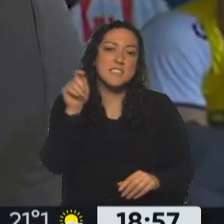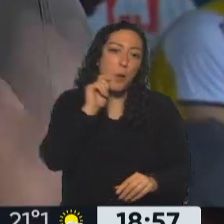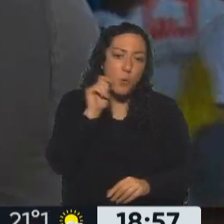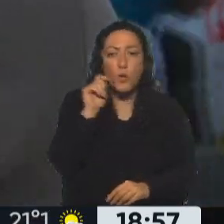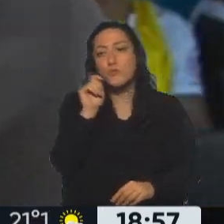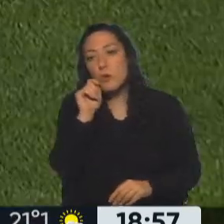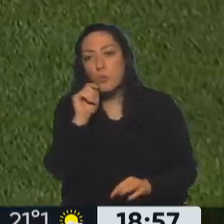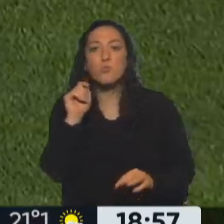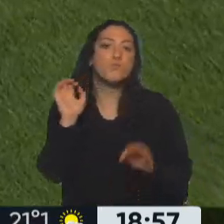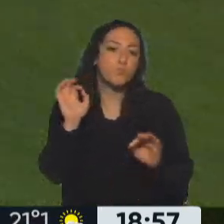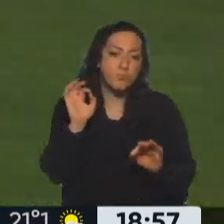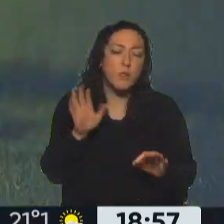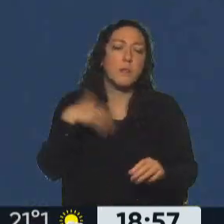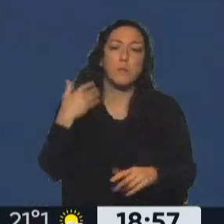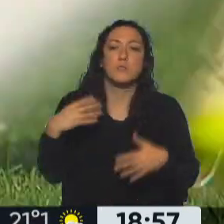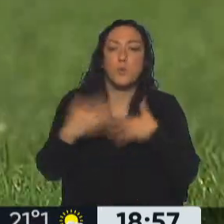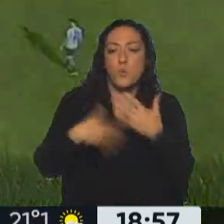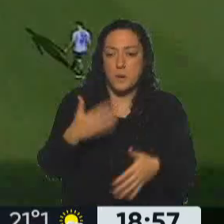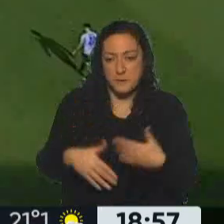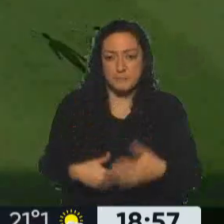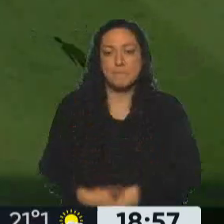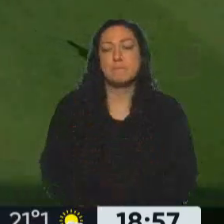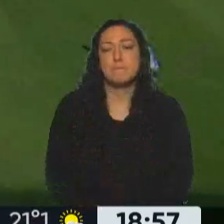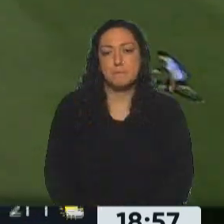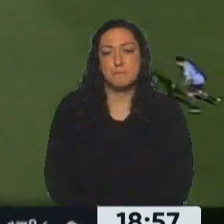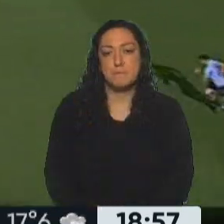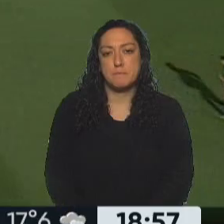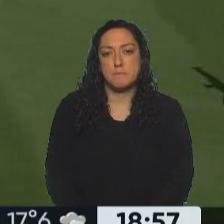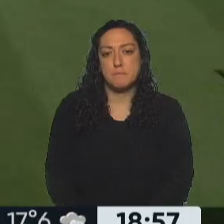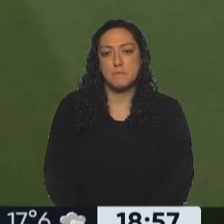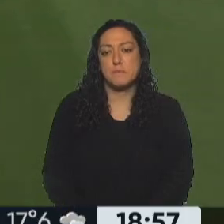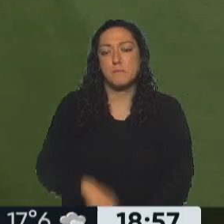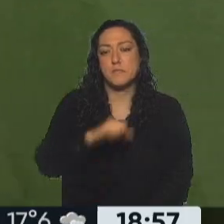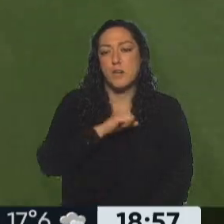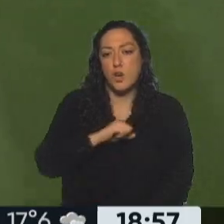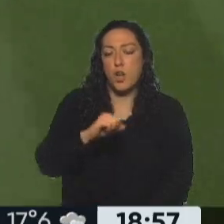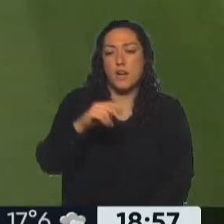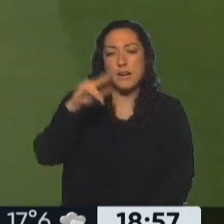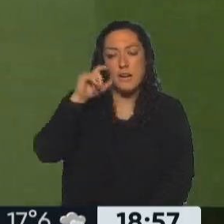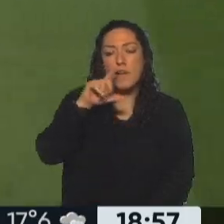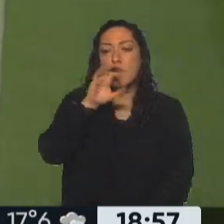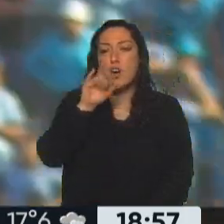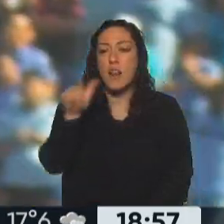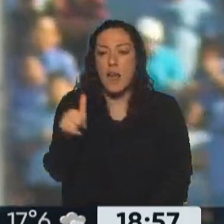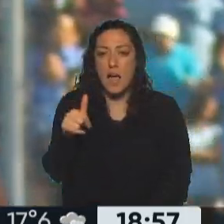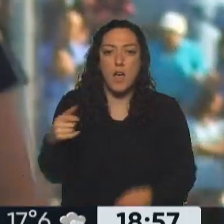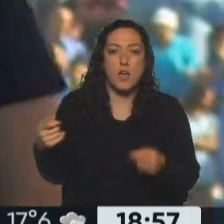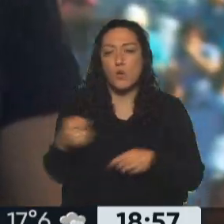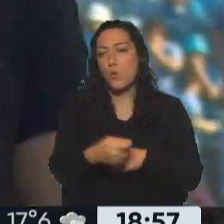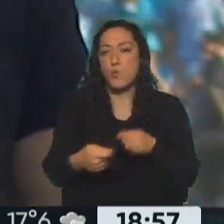Y después, sí, el juego con un gol de Révola en esta jugada.